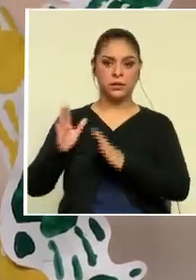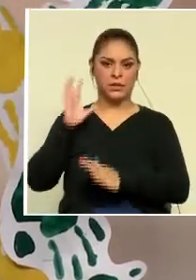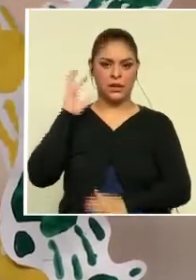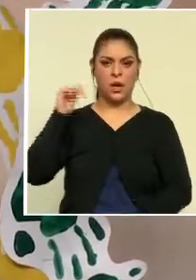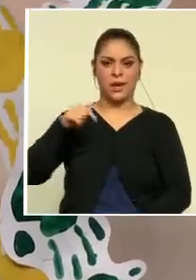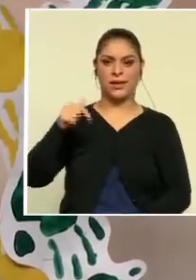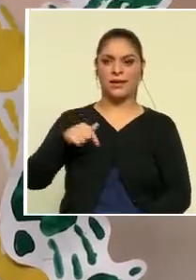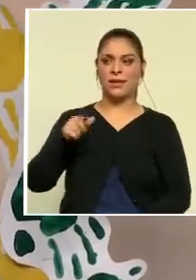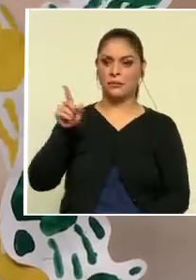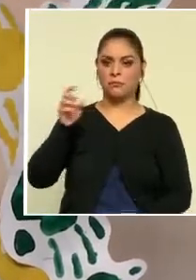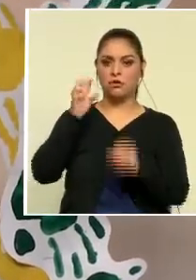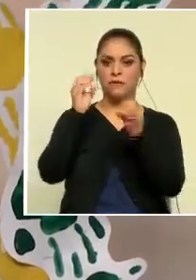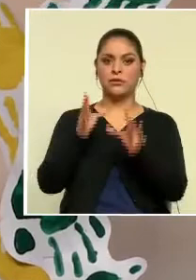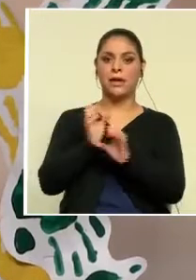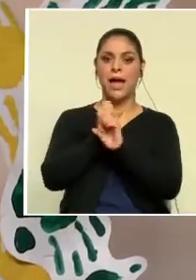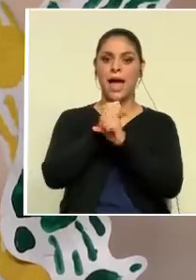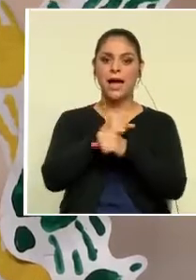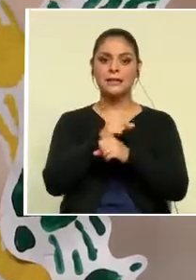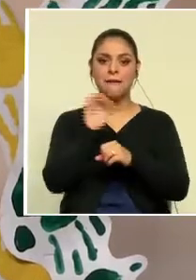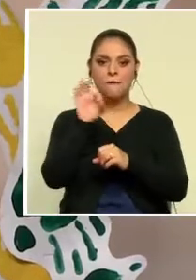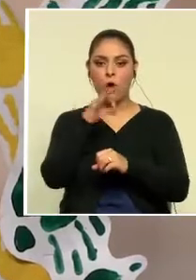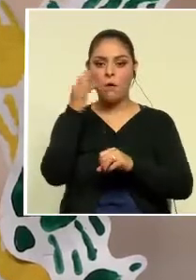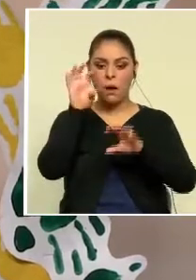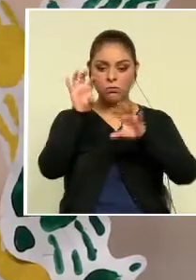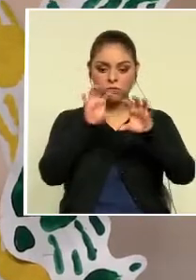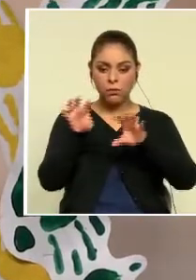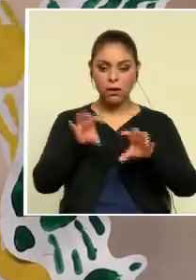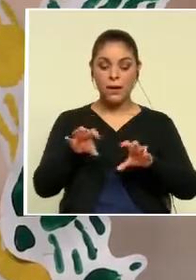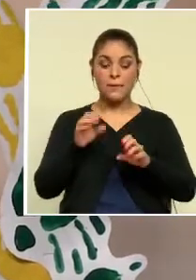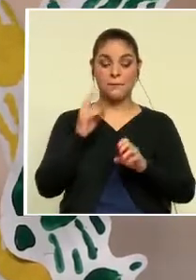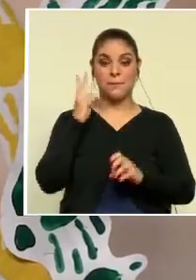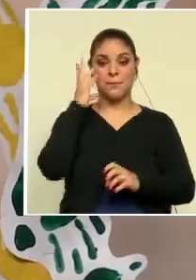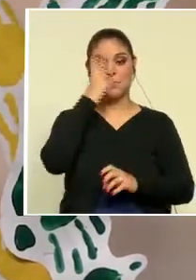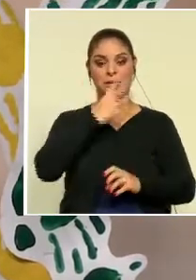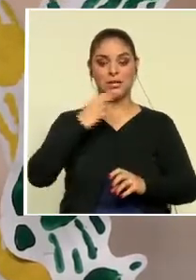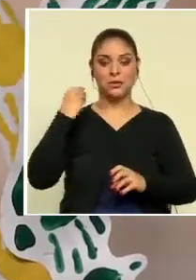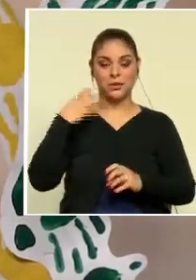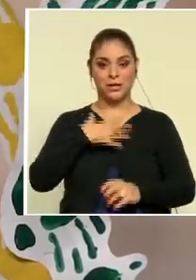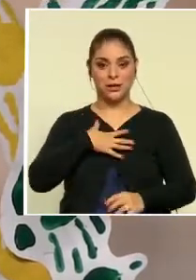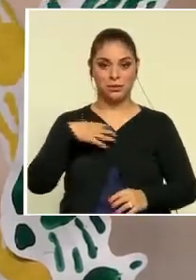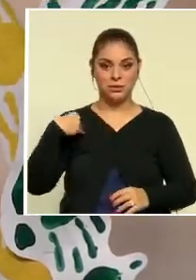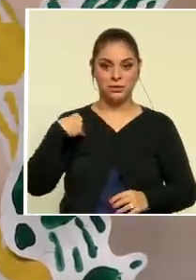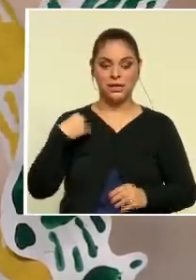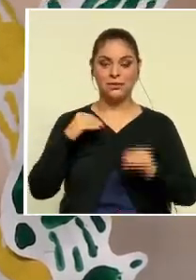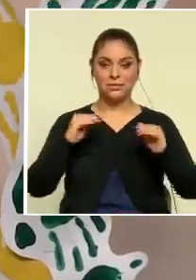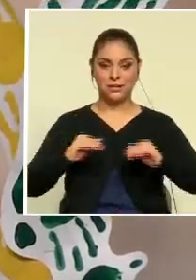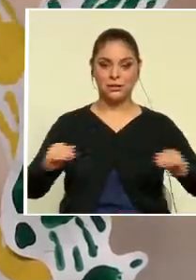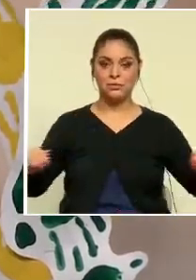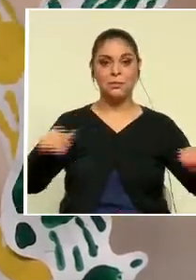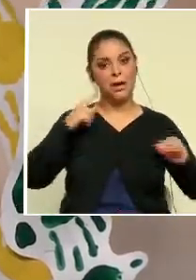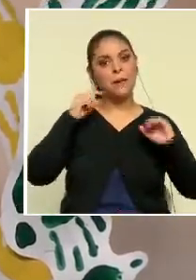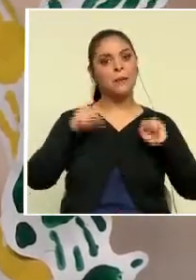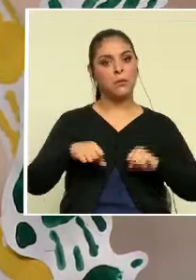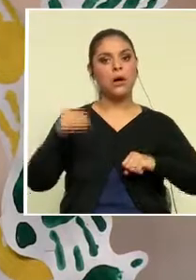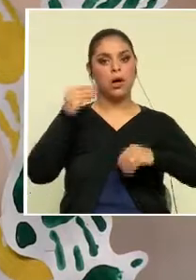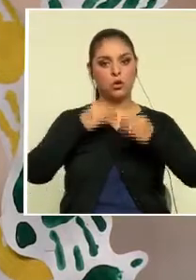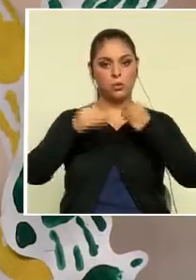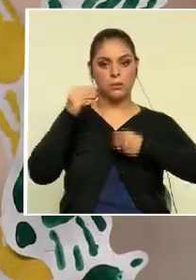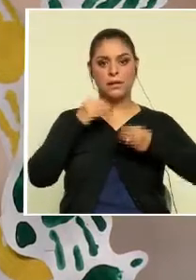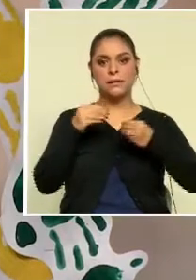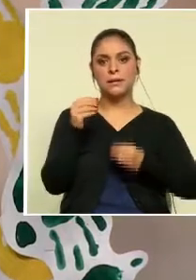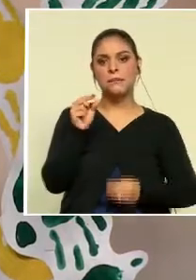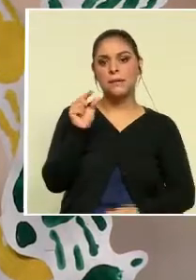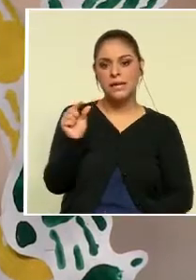como figuritas con esas frutas con esas verduras y eso resulta más atractivo verdad exacto para que los podamos consumir y en pedacitos